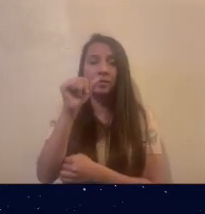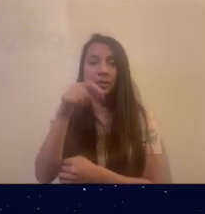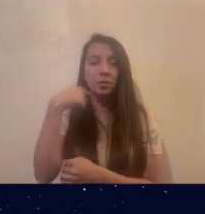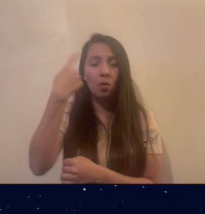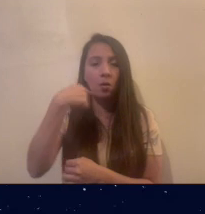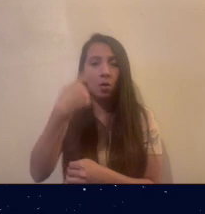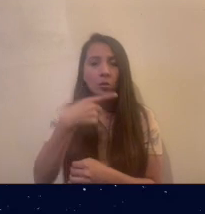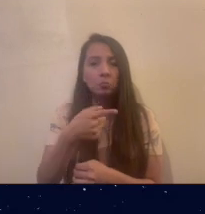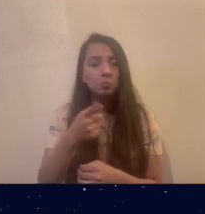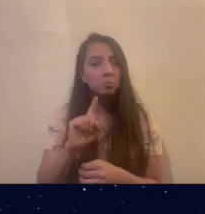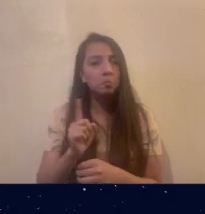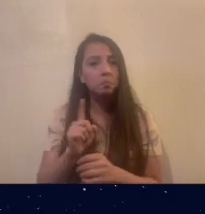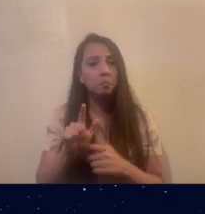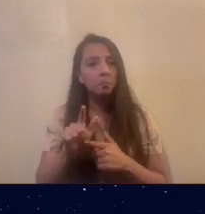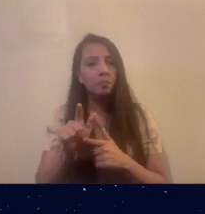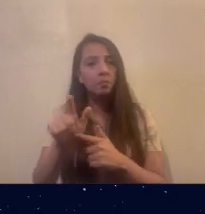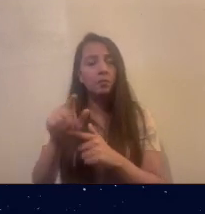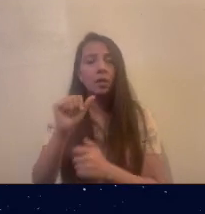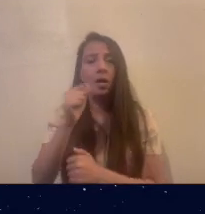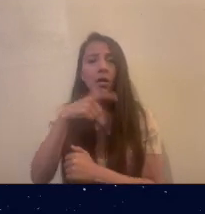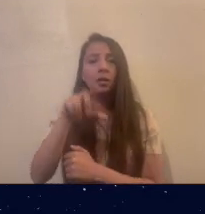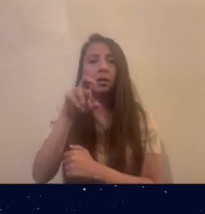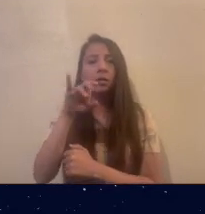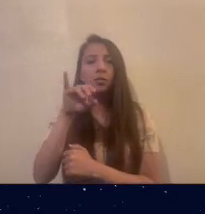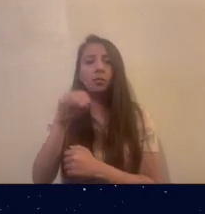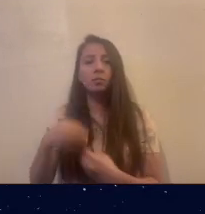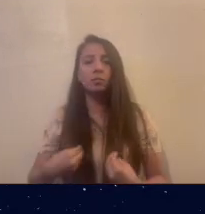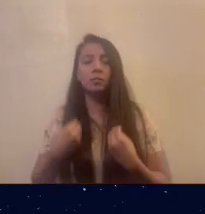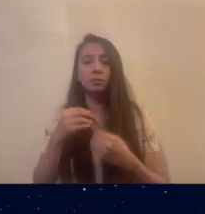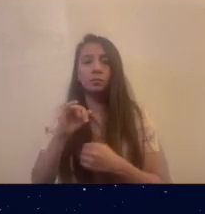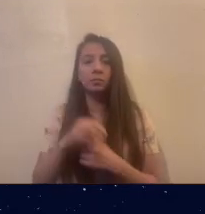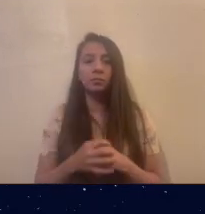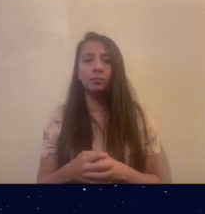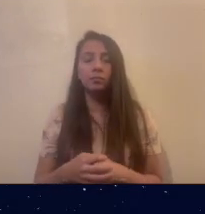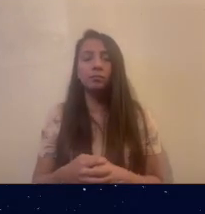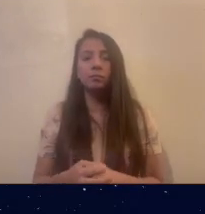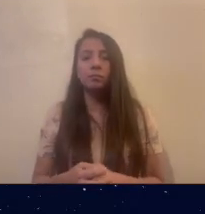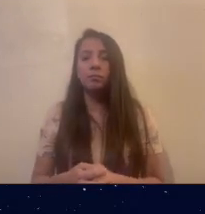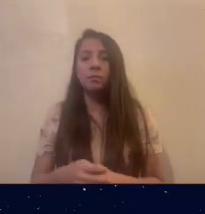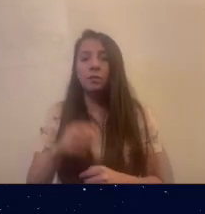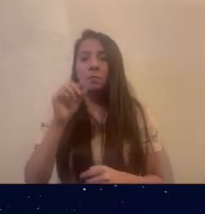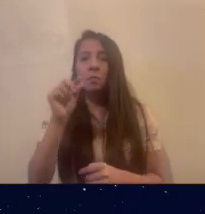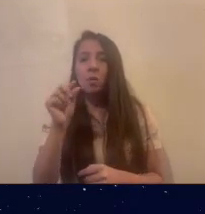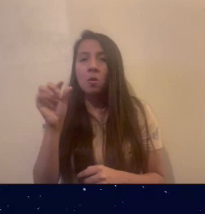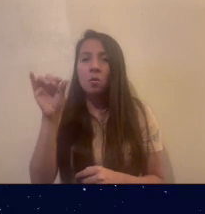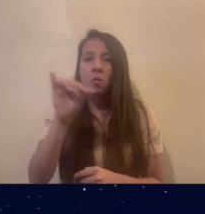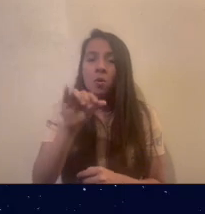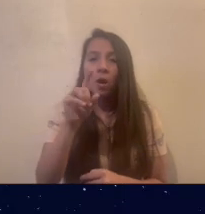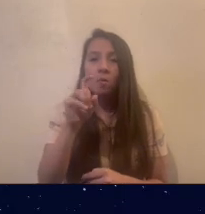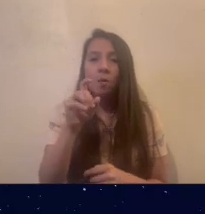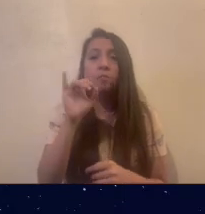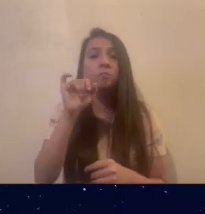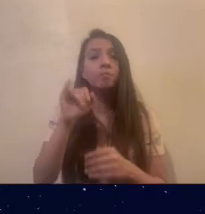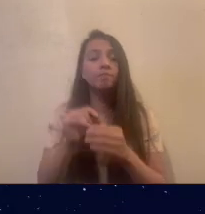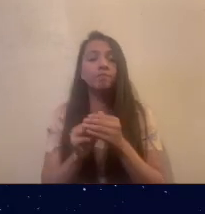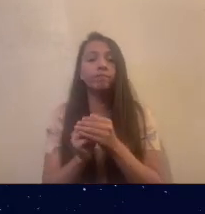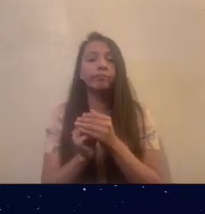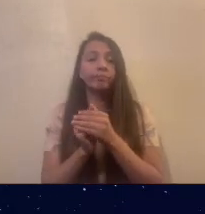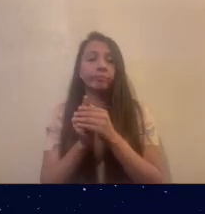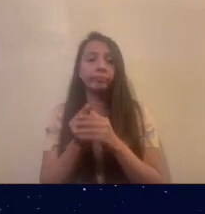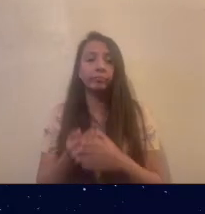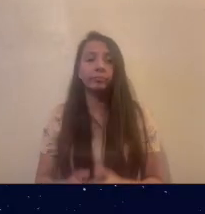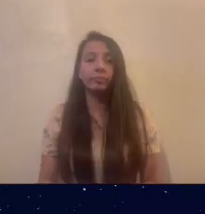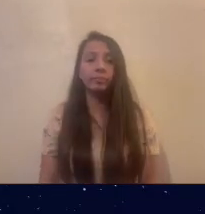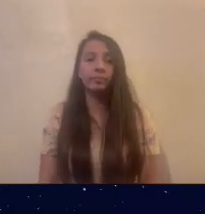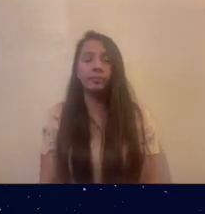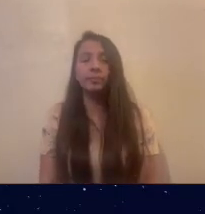había sucedido, por suerte. El aquenio sobrevivió. Con un poco de agua se han regenerado y han germinado.